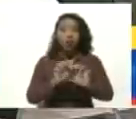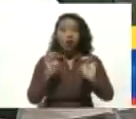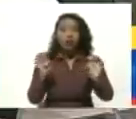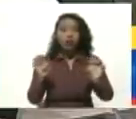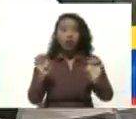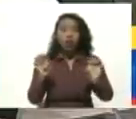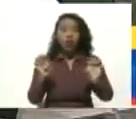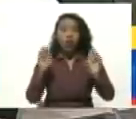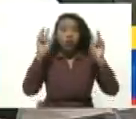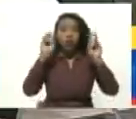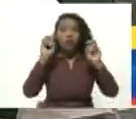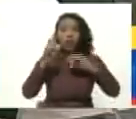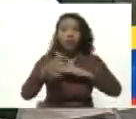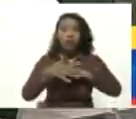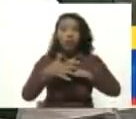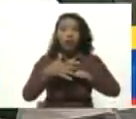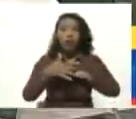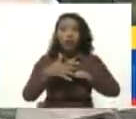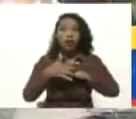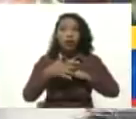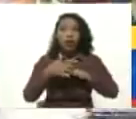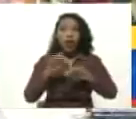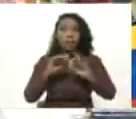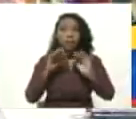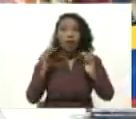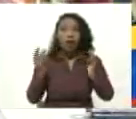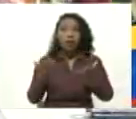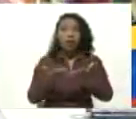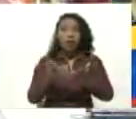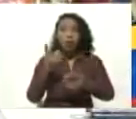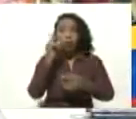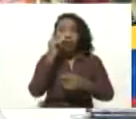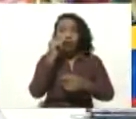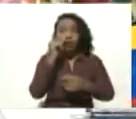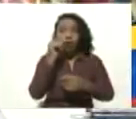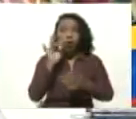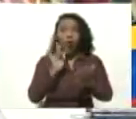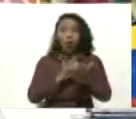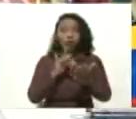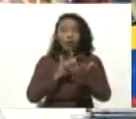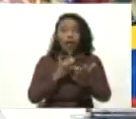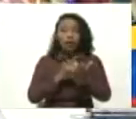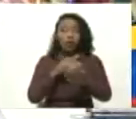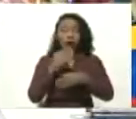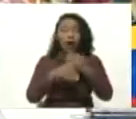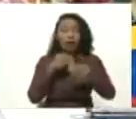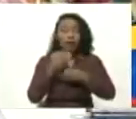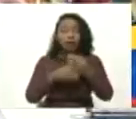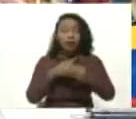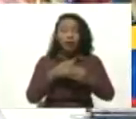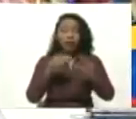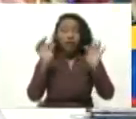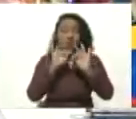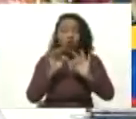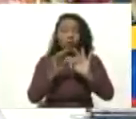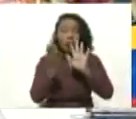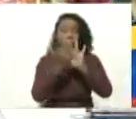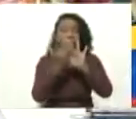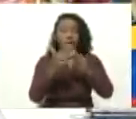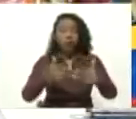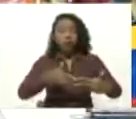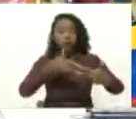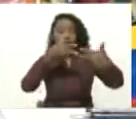nuevas tecnologías por la pandemia. Entonces los muchachos tuvieron que conectarse, recibir clases vía remota, vía